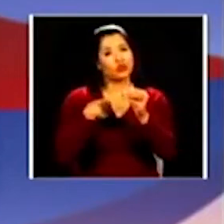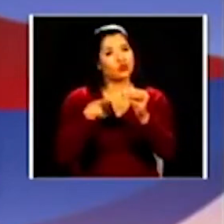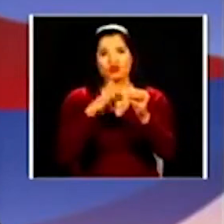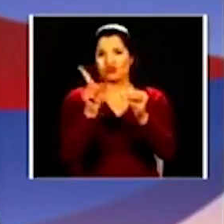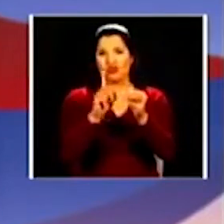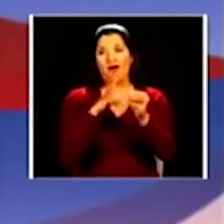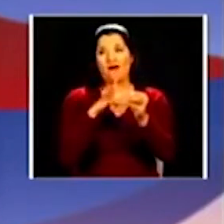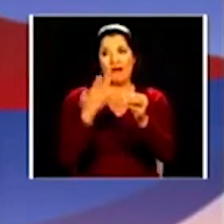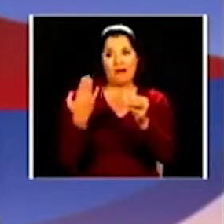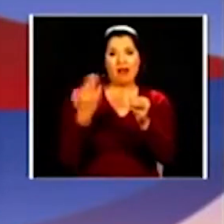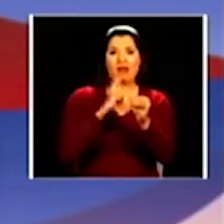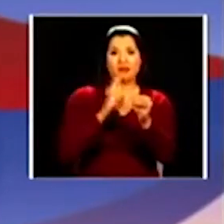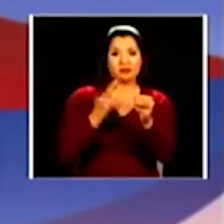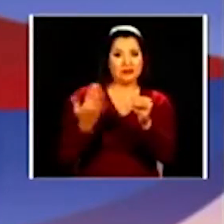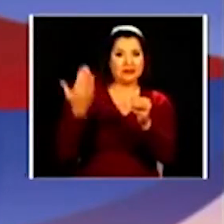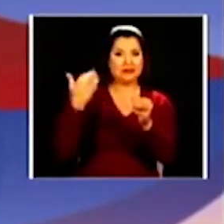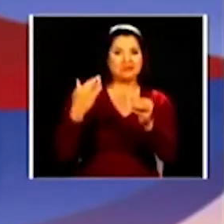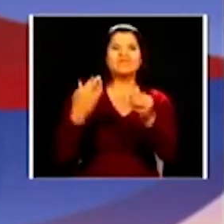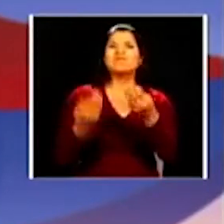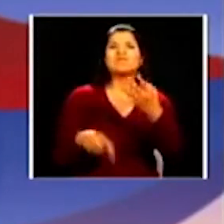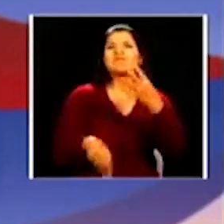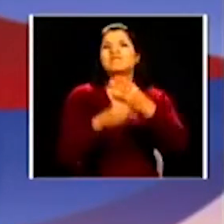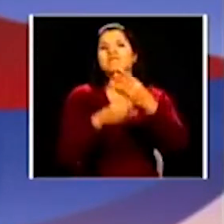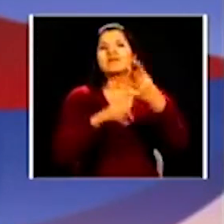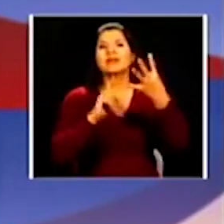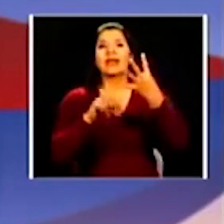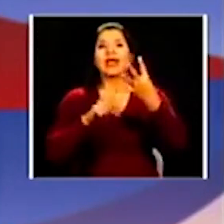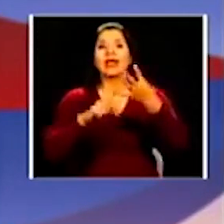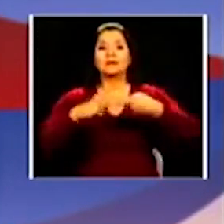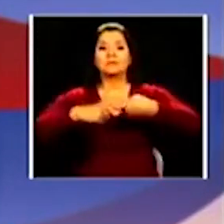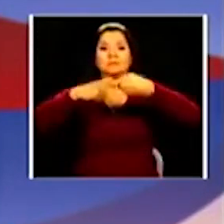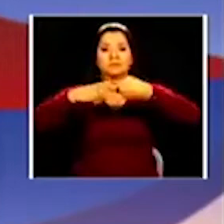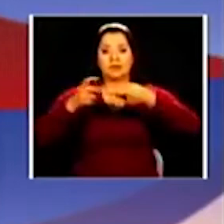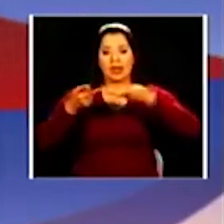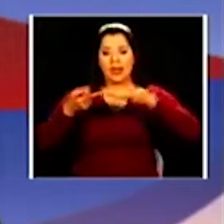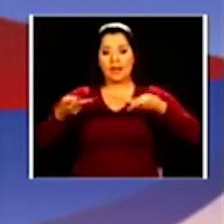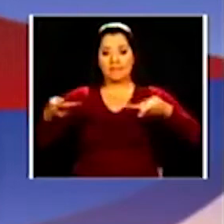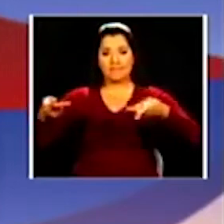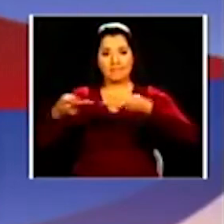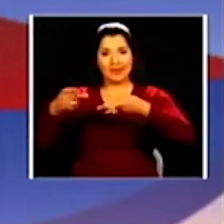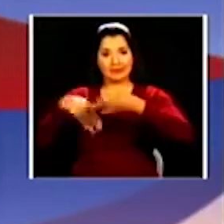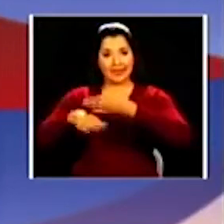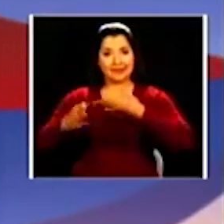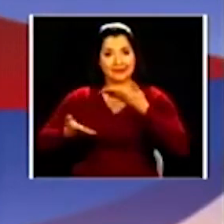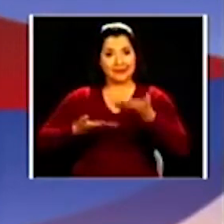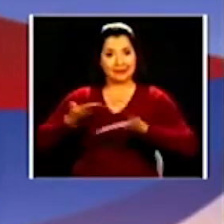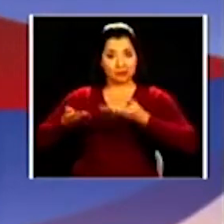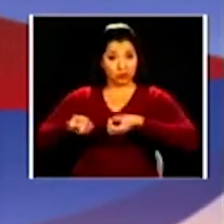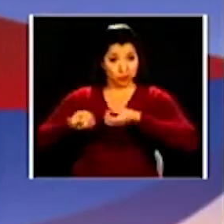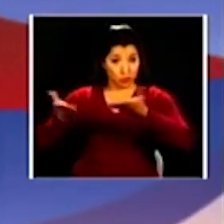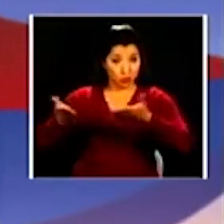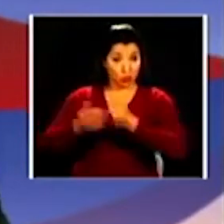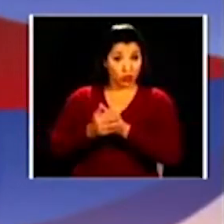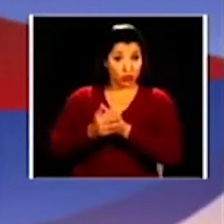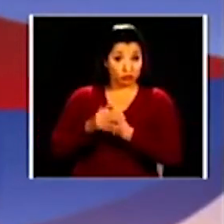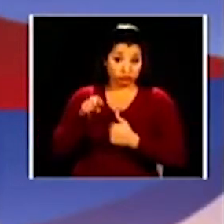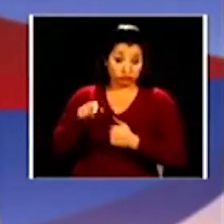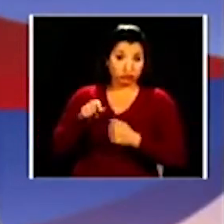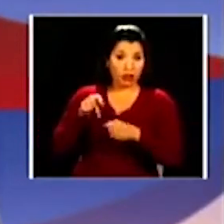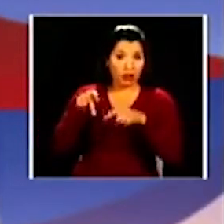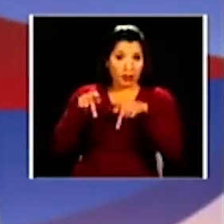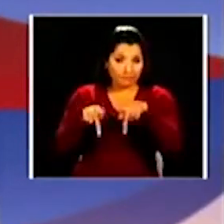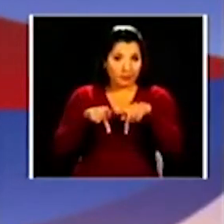plan de gobierno, que tiene que ver con el congelamiento de plazas en el sector público, que pues estoy hablando de personas que van